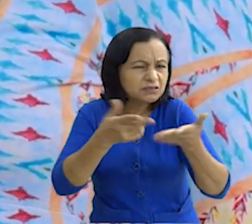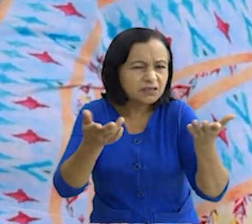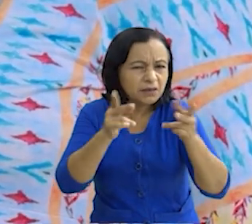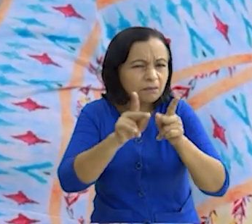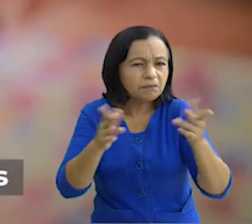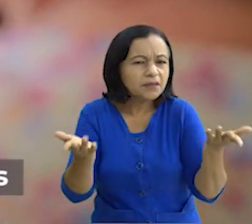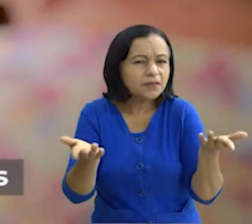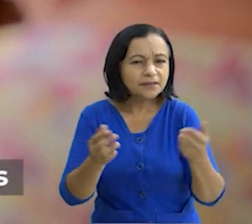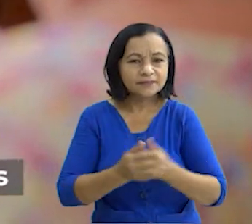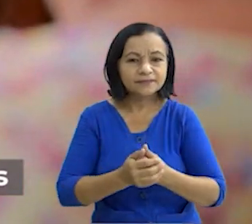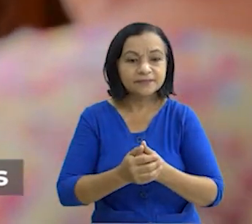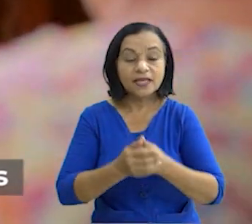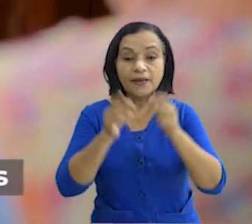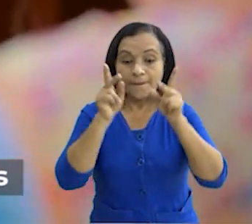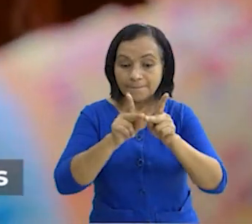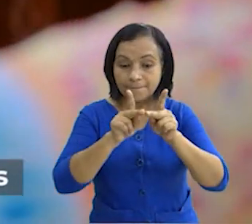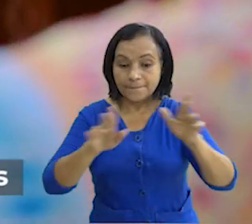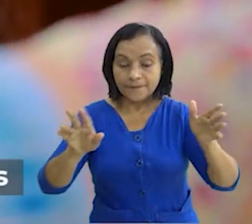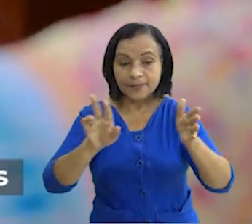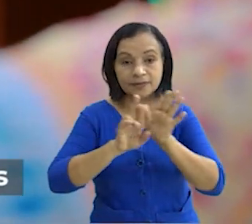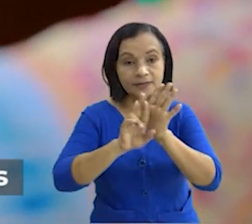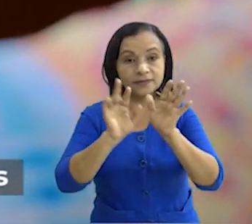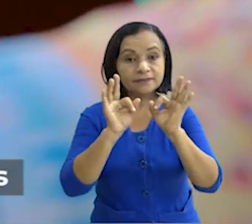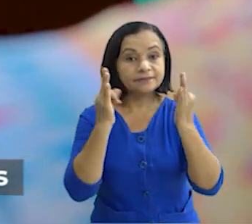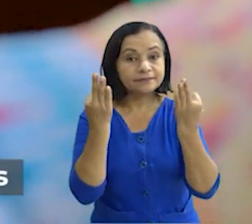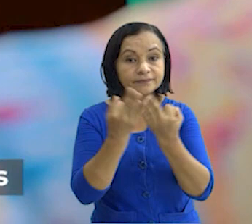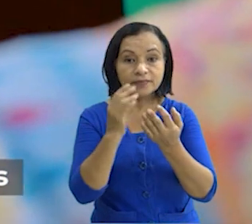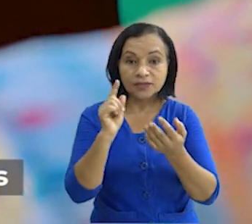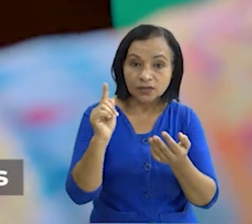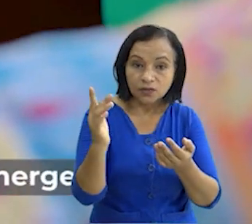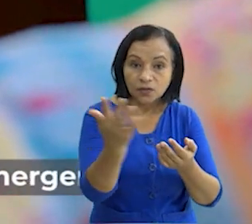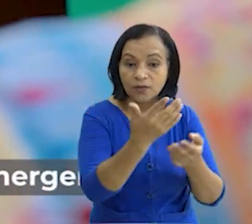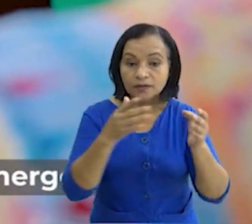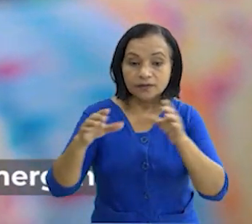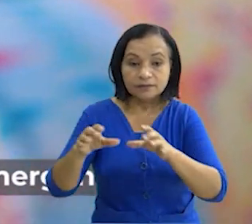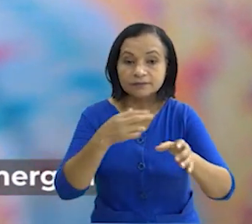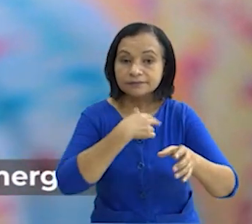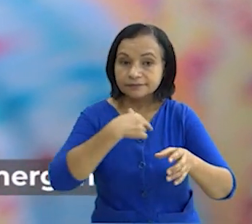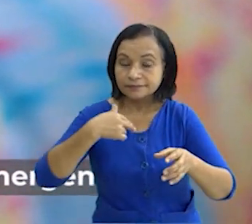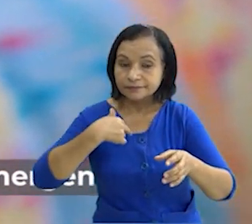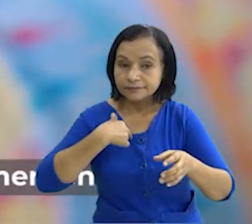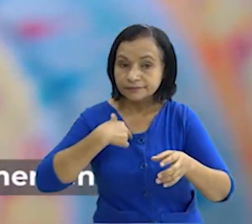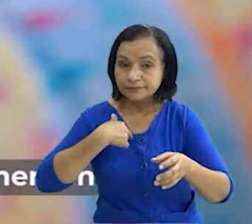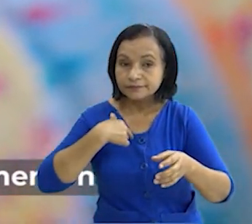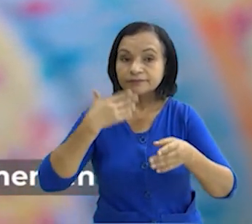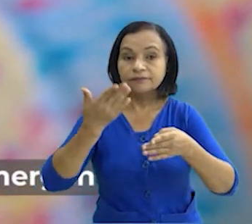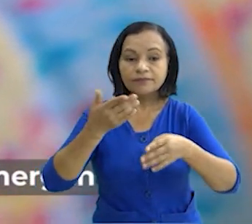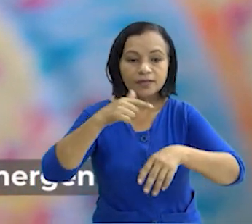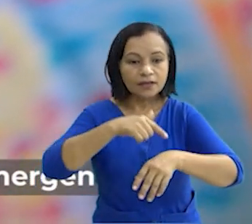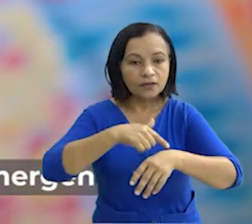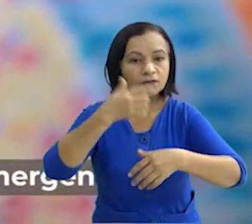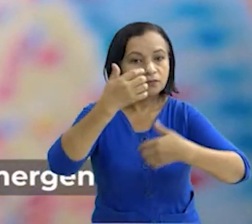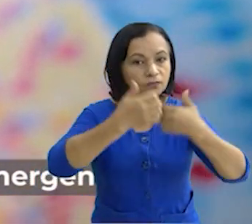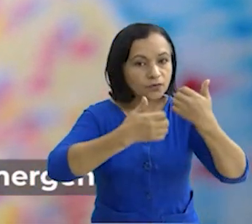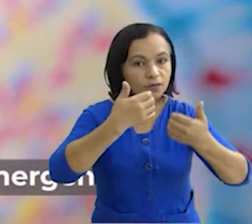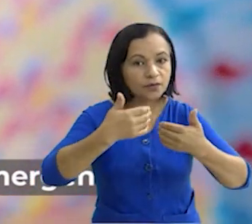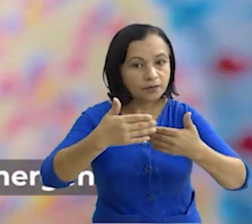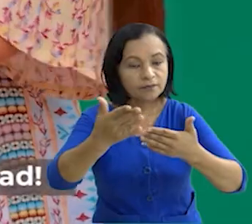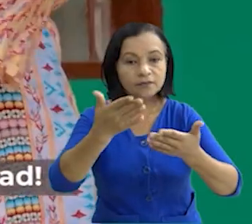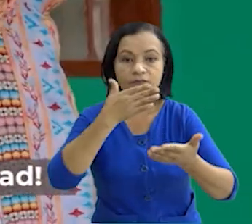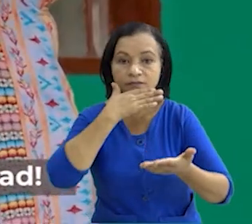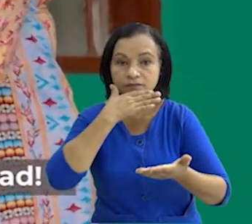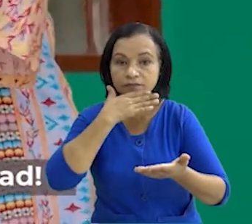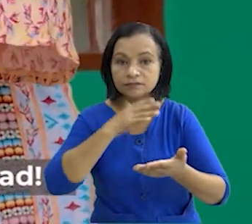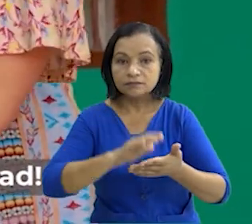vos, Luisa? El plan de respuesta familiar son todas esas acciones que debemos de realizar a la hora que se nos presente una